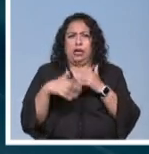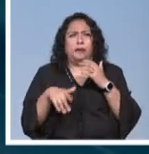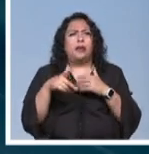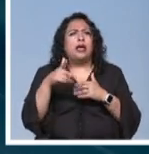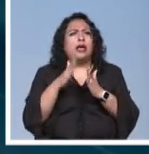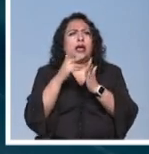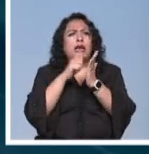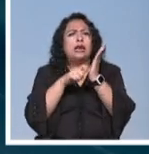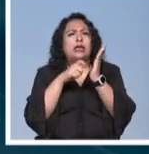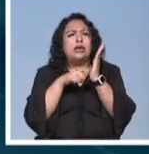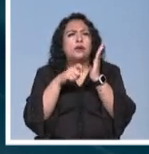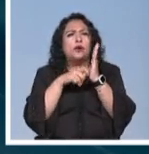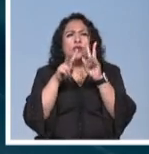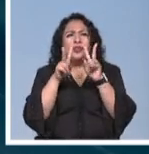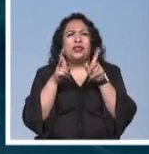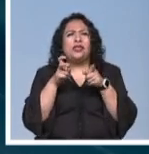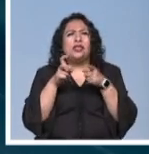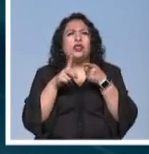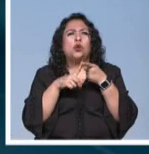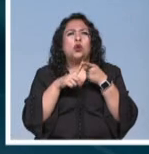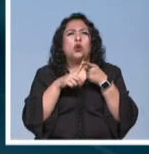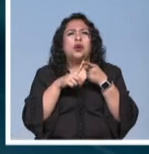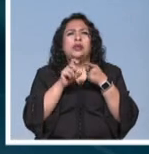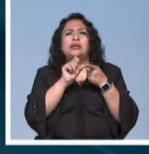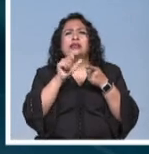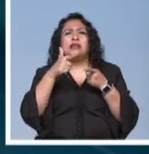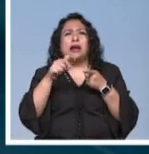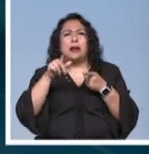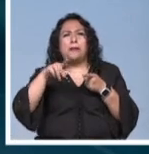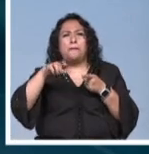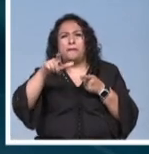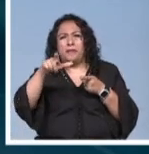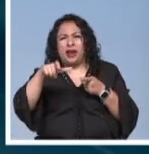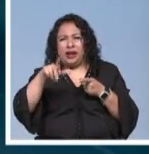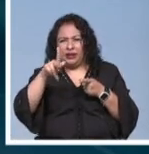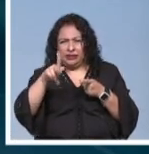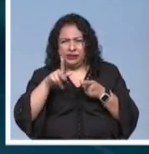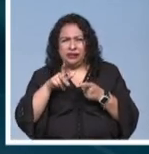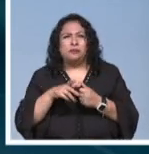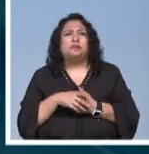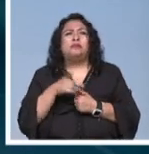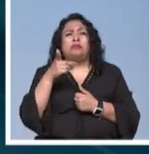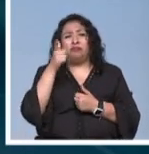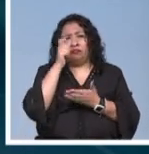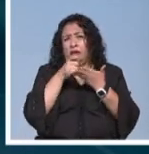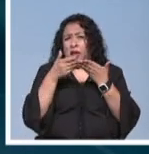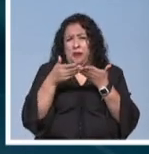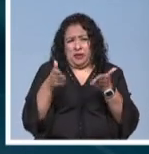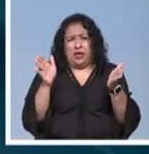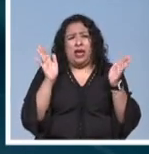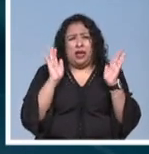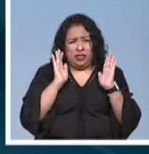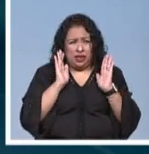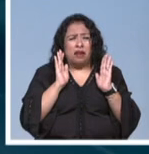una novela que se titula La saga de los Marx. Es una obra abierta, podemos